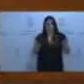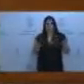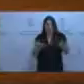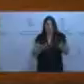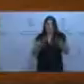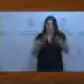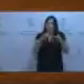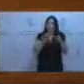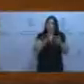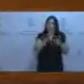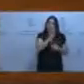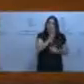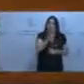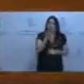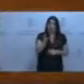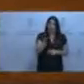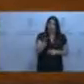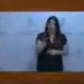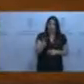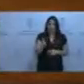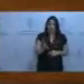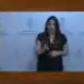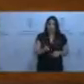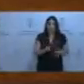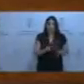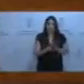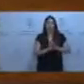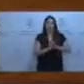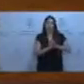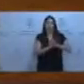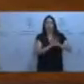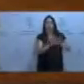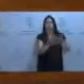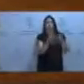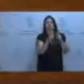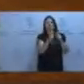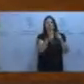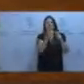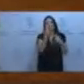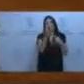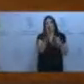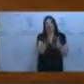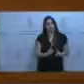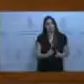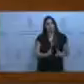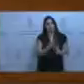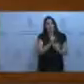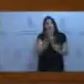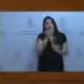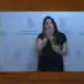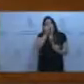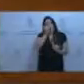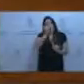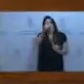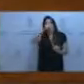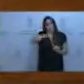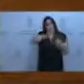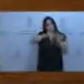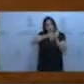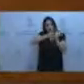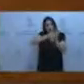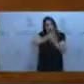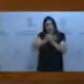será el Grupo Parlamentario Popular quien deje abandonado a su suerte al sector del taxi. Esperamos que tengan en cuenta lo aquí hoy